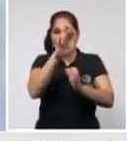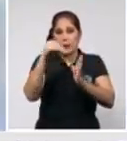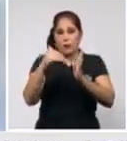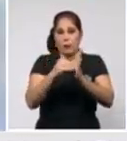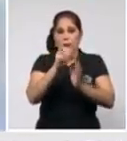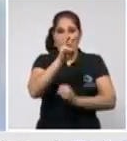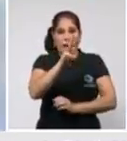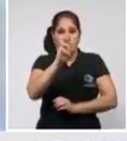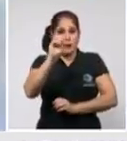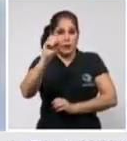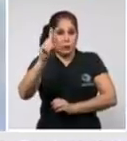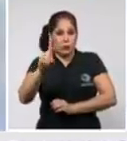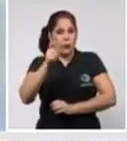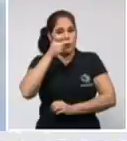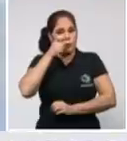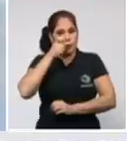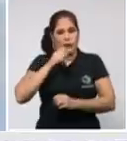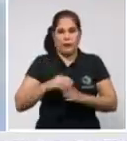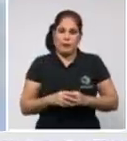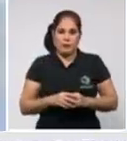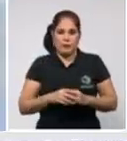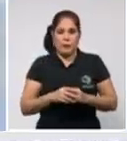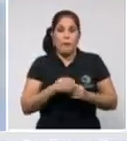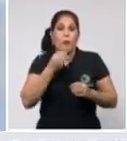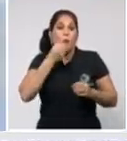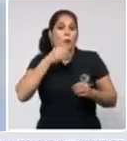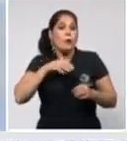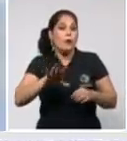5.301 en vigilancia, sospechosos